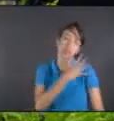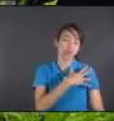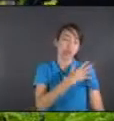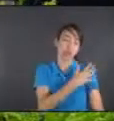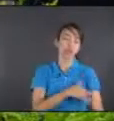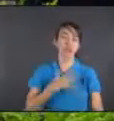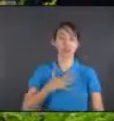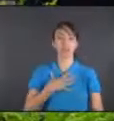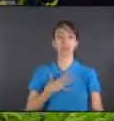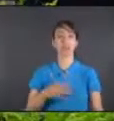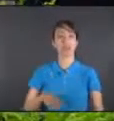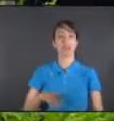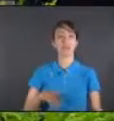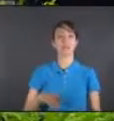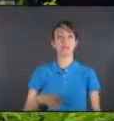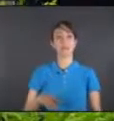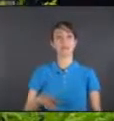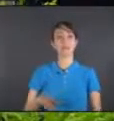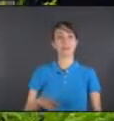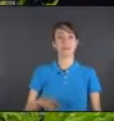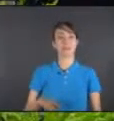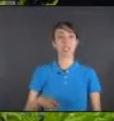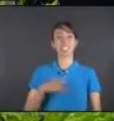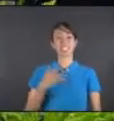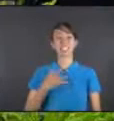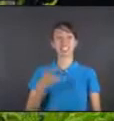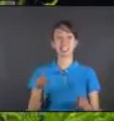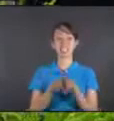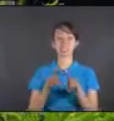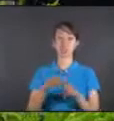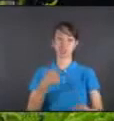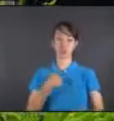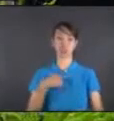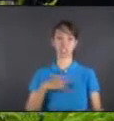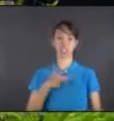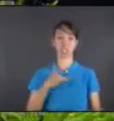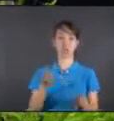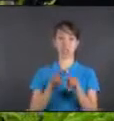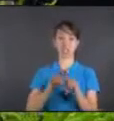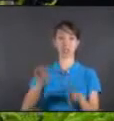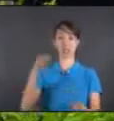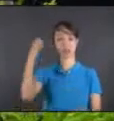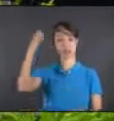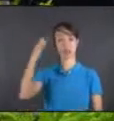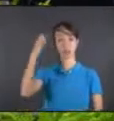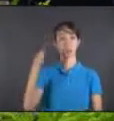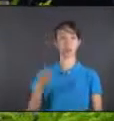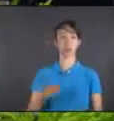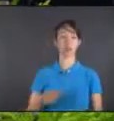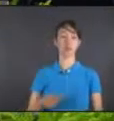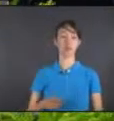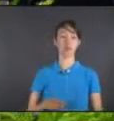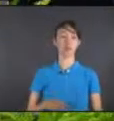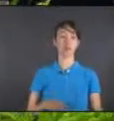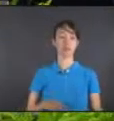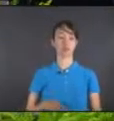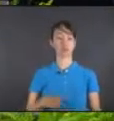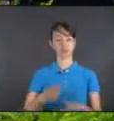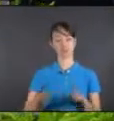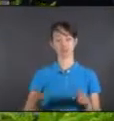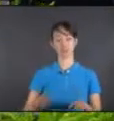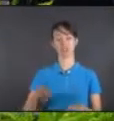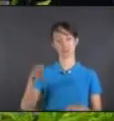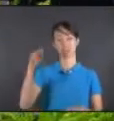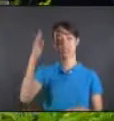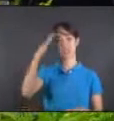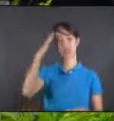amaba, pero ahora le cegaron. Por eso me identifiqué con él y dije, eso me ha tenido consolado, no va a creer, ¿ah?